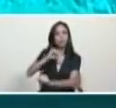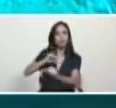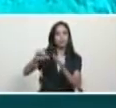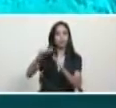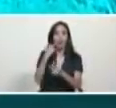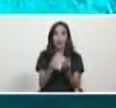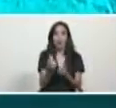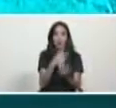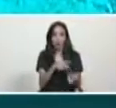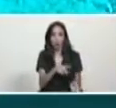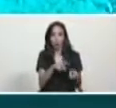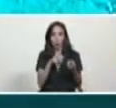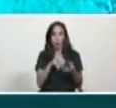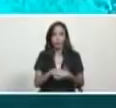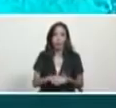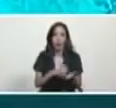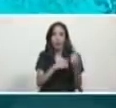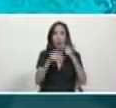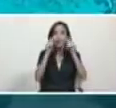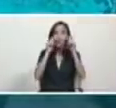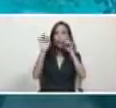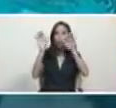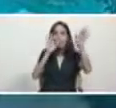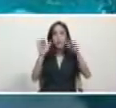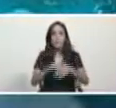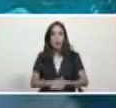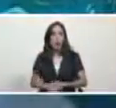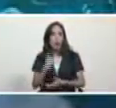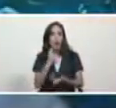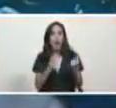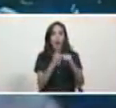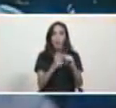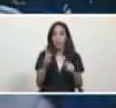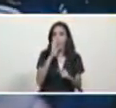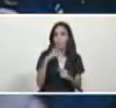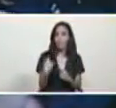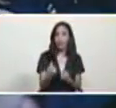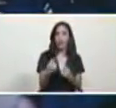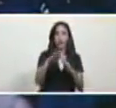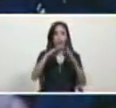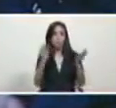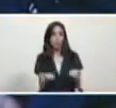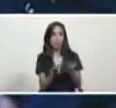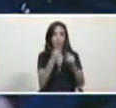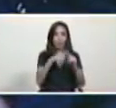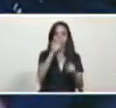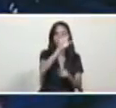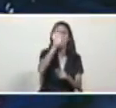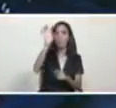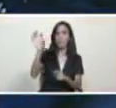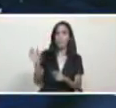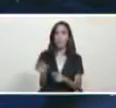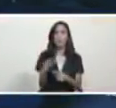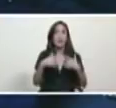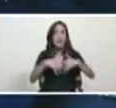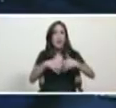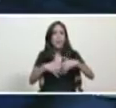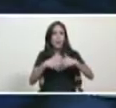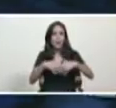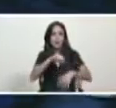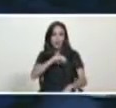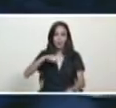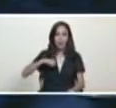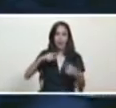ingresos, con turismo, con ventas al exterior. Ganan los empresarios privados, públicos. Ganan